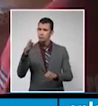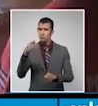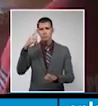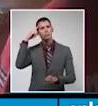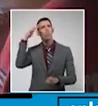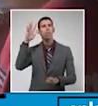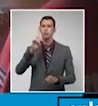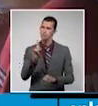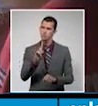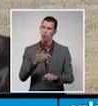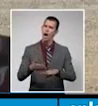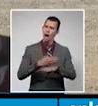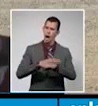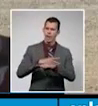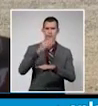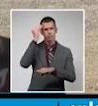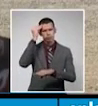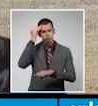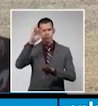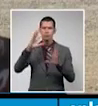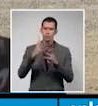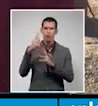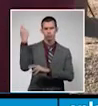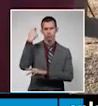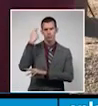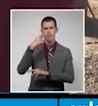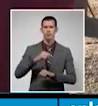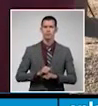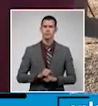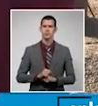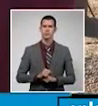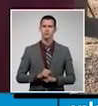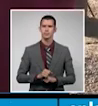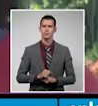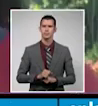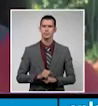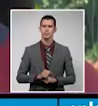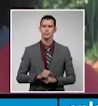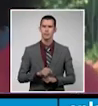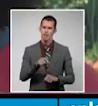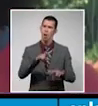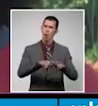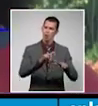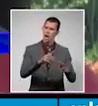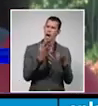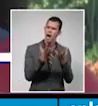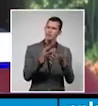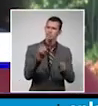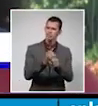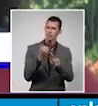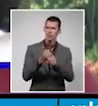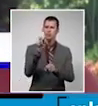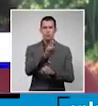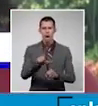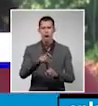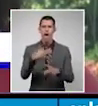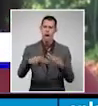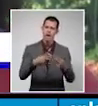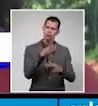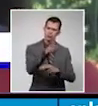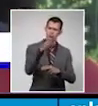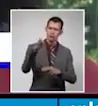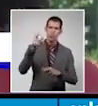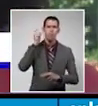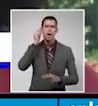trabajadores sociales son protagonistas en Holguín. Hicimos un proceso de actualización donde las familias vulnerables